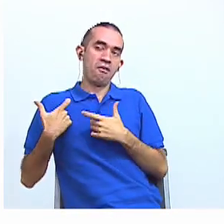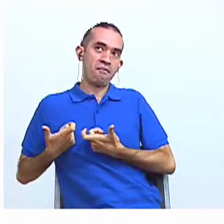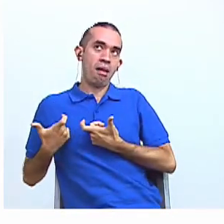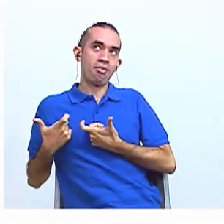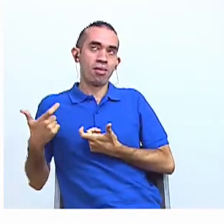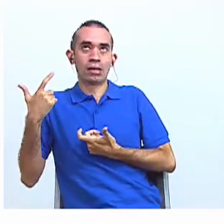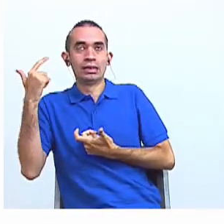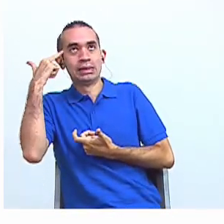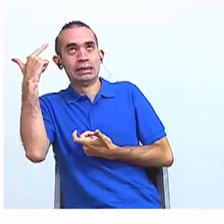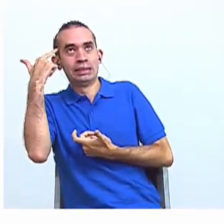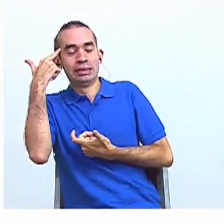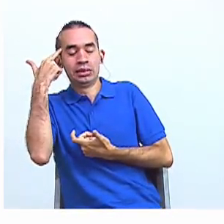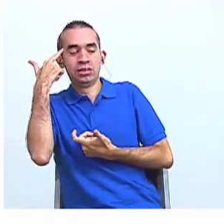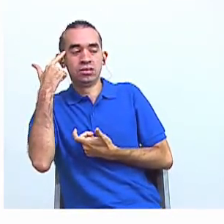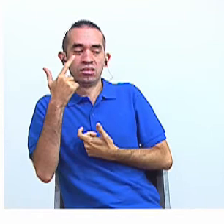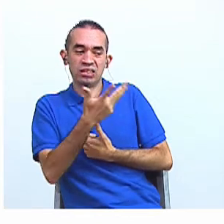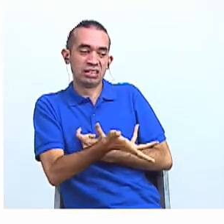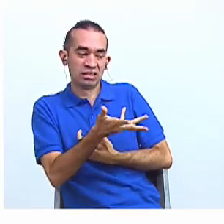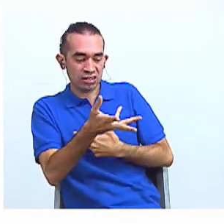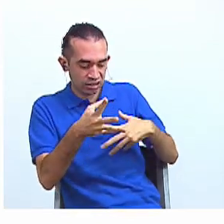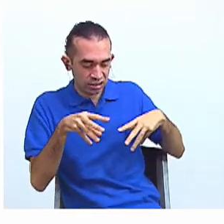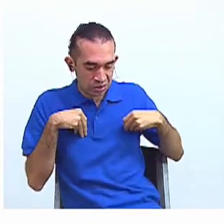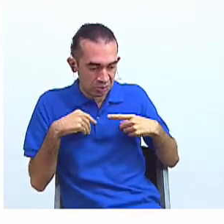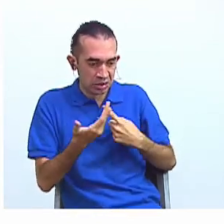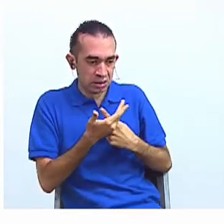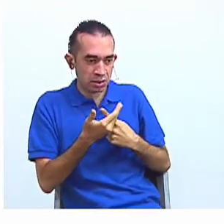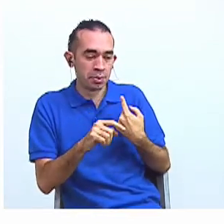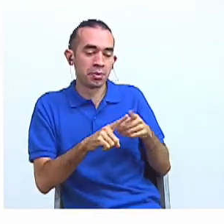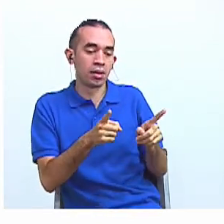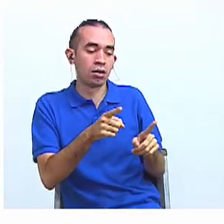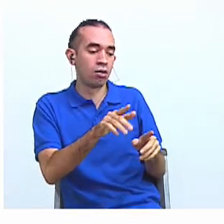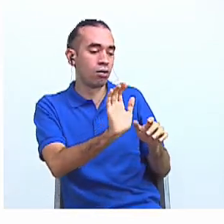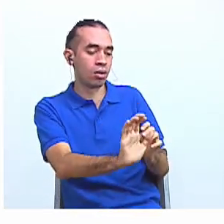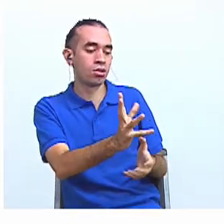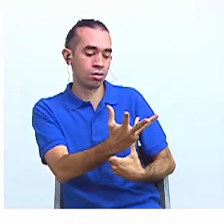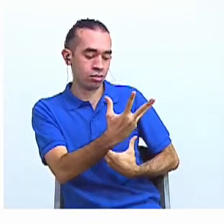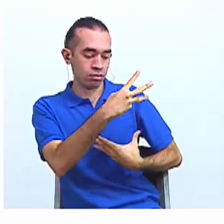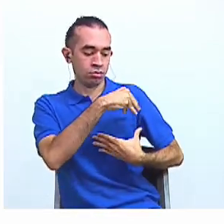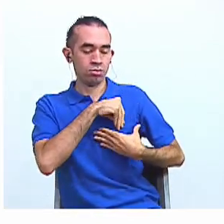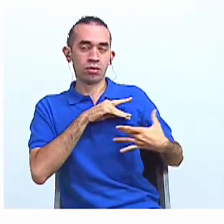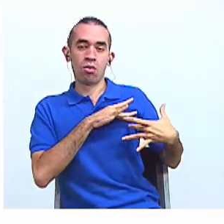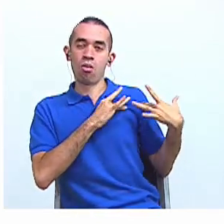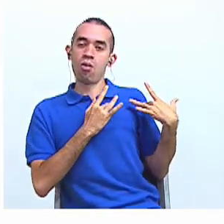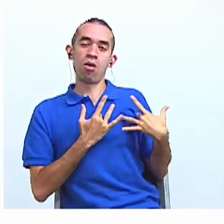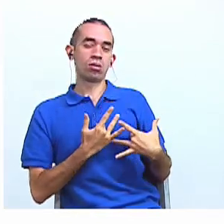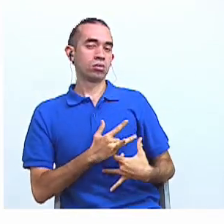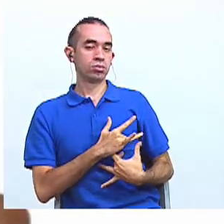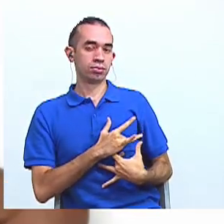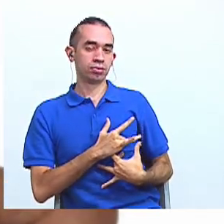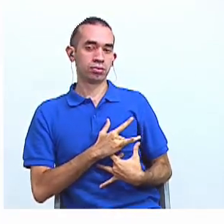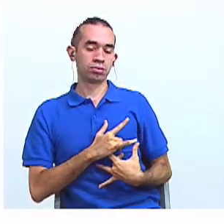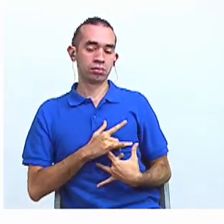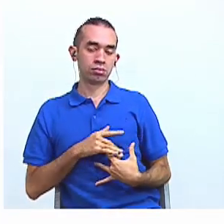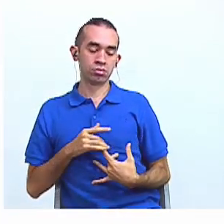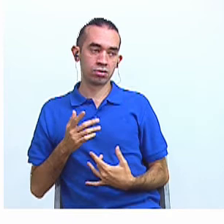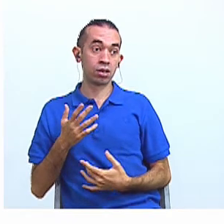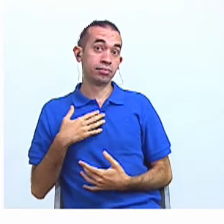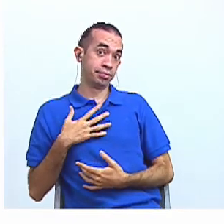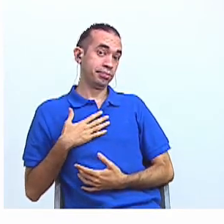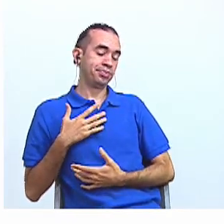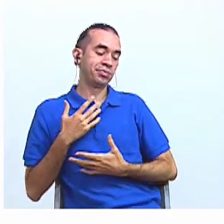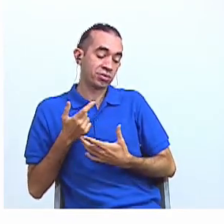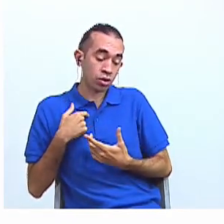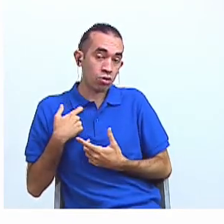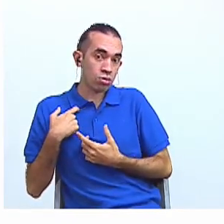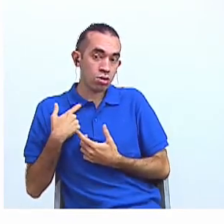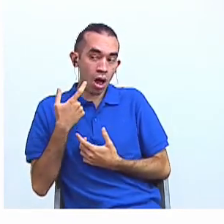niño, pero ahora Amal se le había metido en el corazón. El dinero era como un vicio para mí.